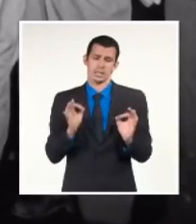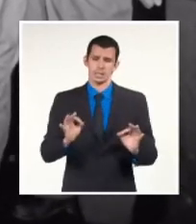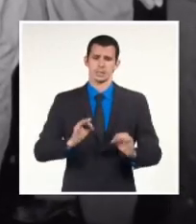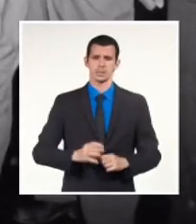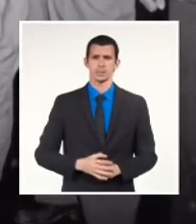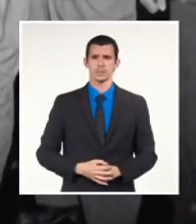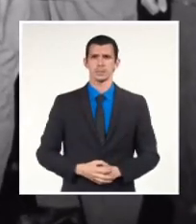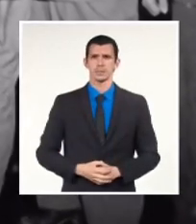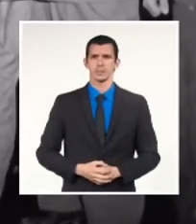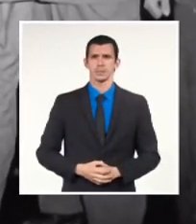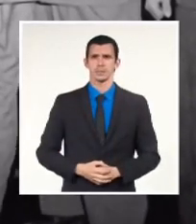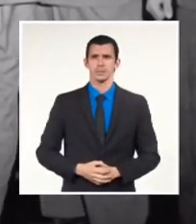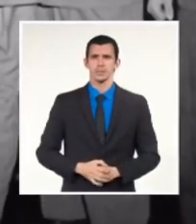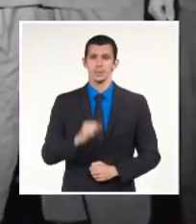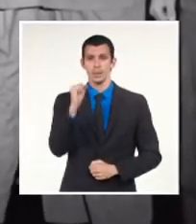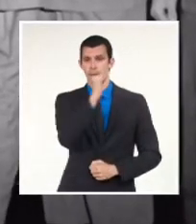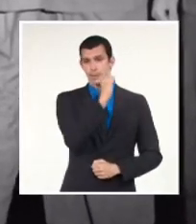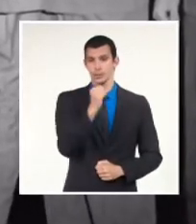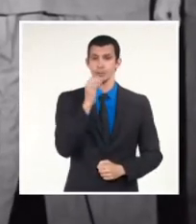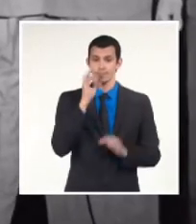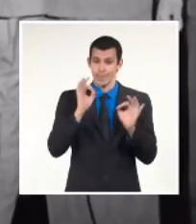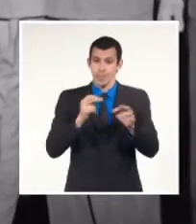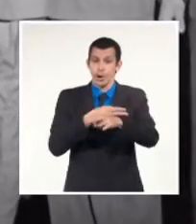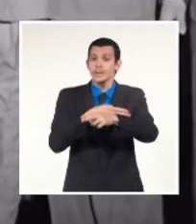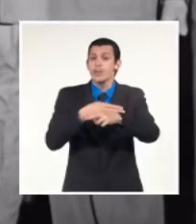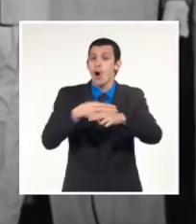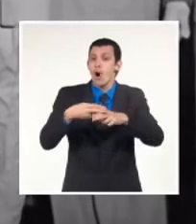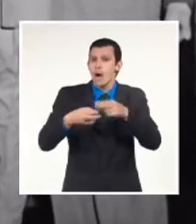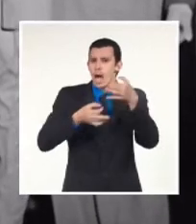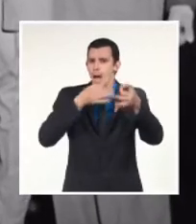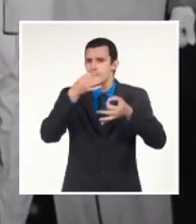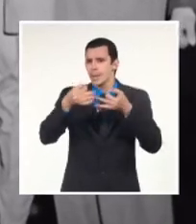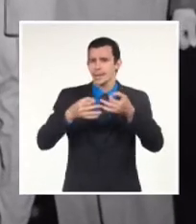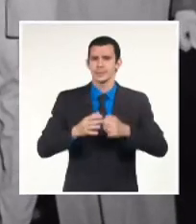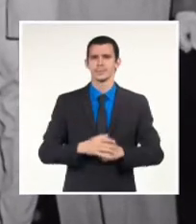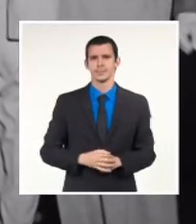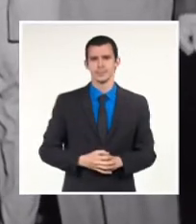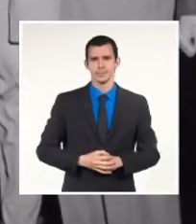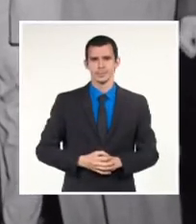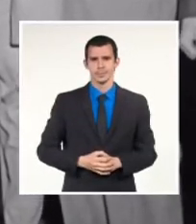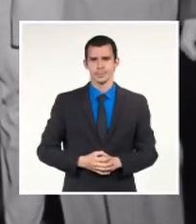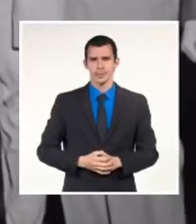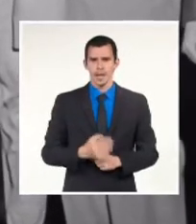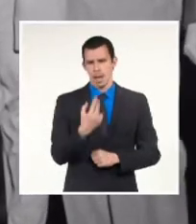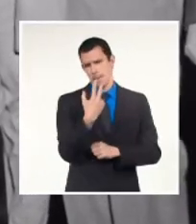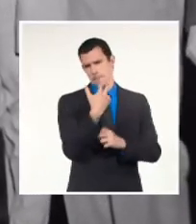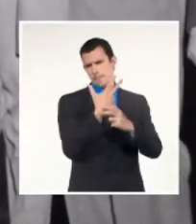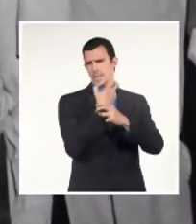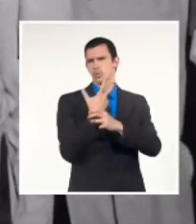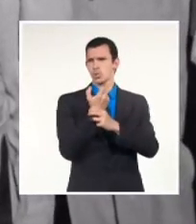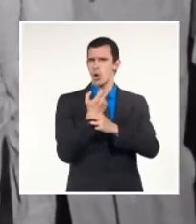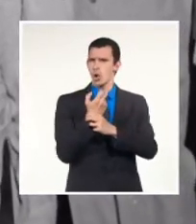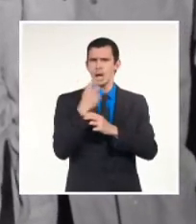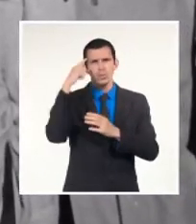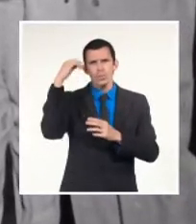45 automática que vino a Washington con su